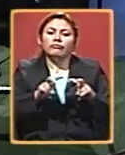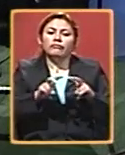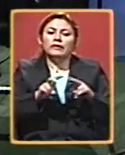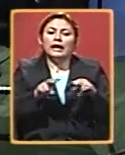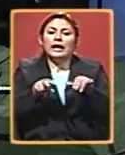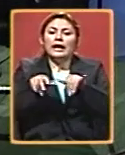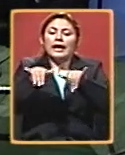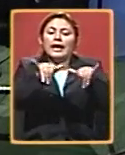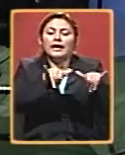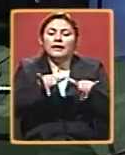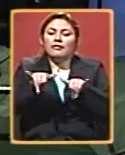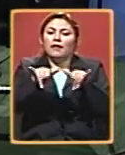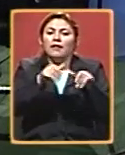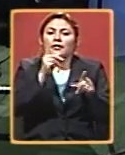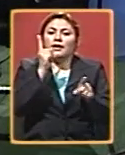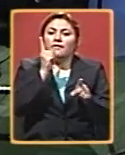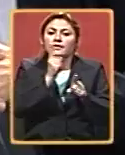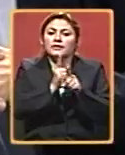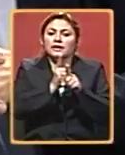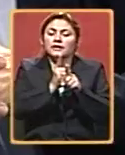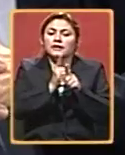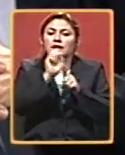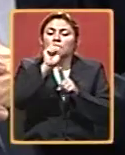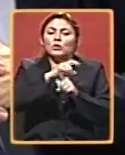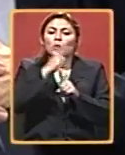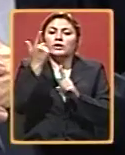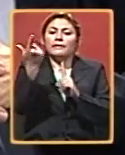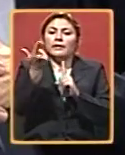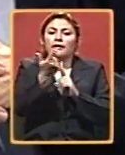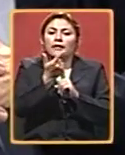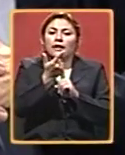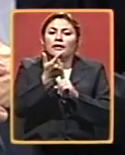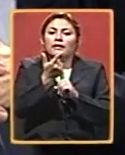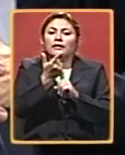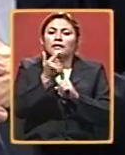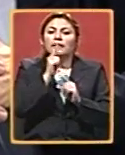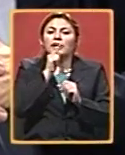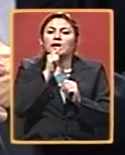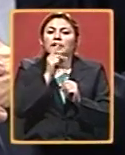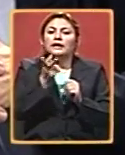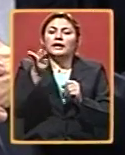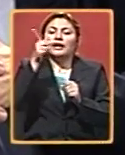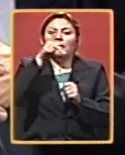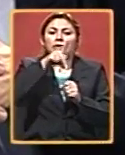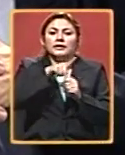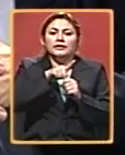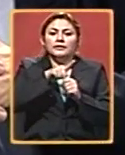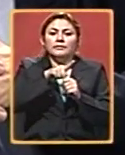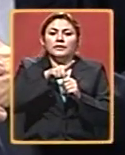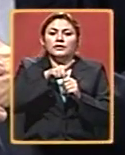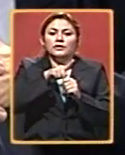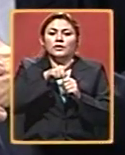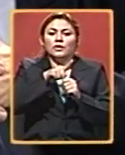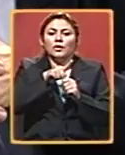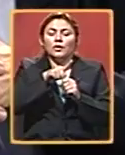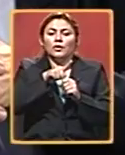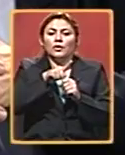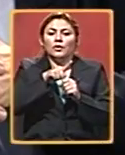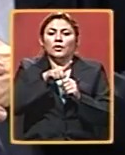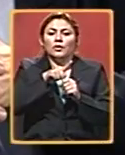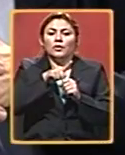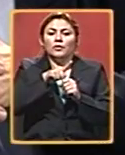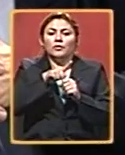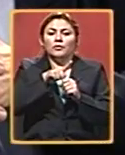equidad, la eficiencia y la sostenibilidad de la participación de proveedores privados o